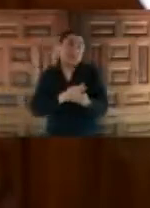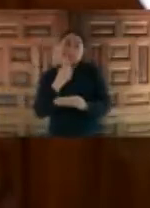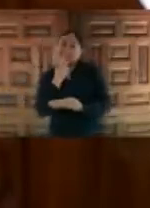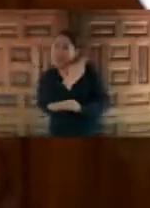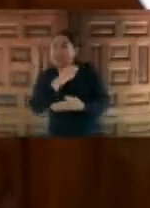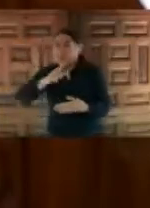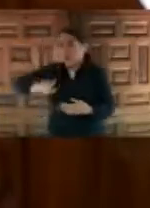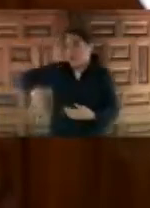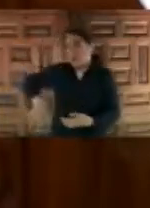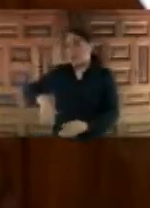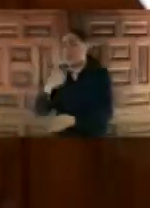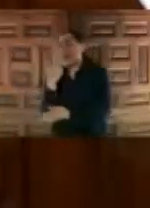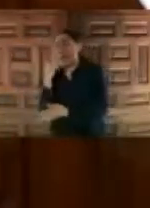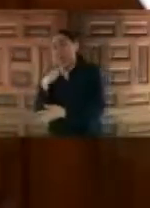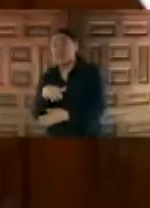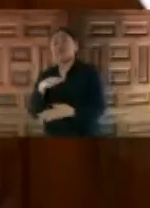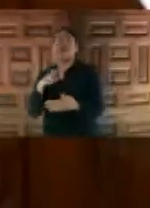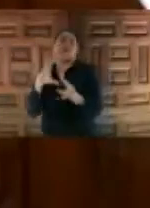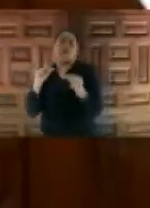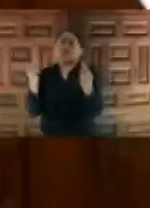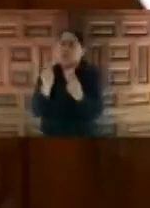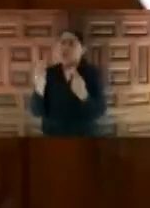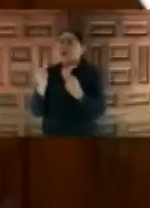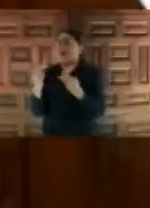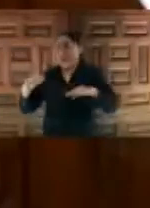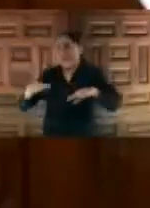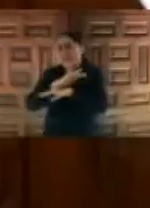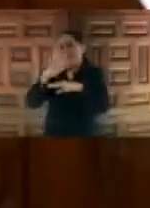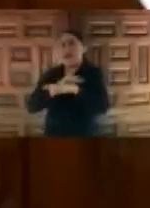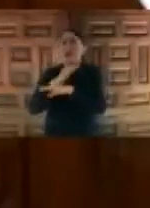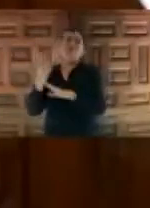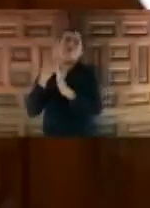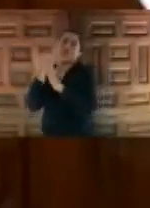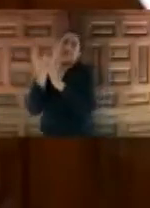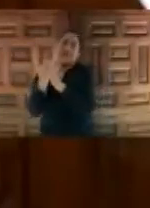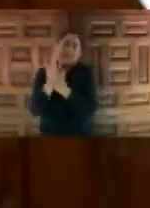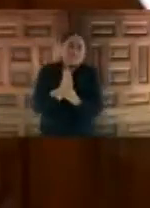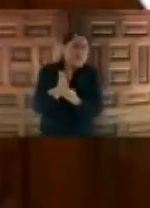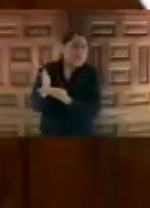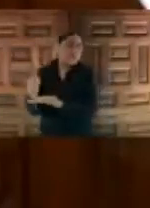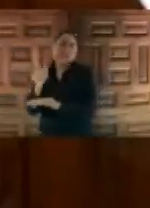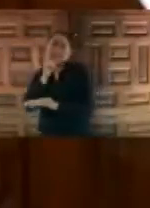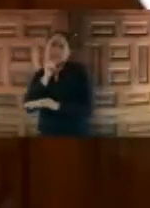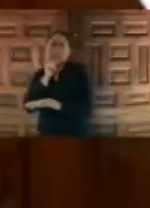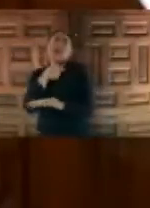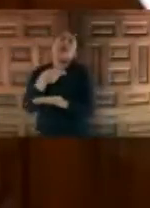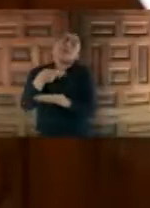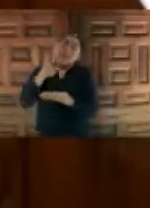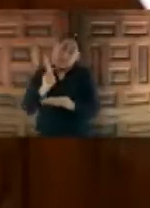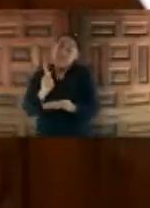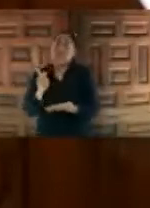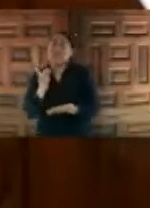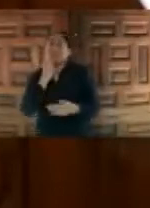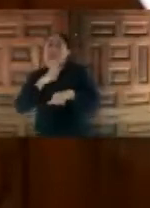no necesariamente es la política pública o el cambio de política pública, eso todavía no lo estamos viendo. Pero habría que decir que